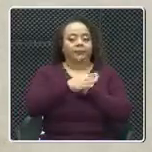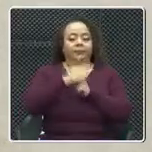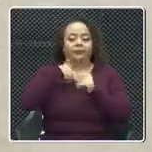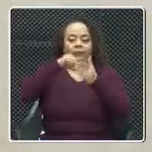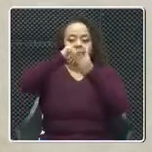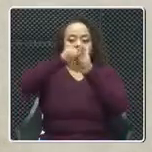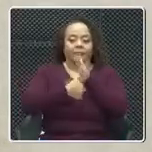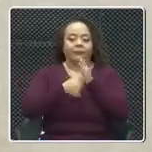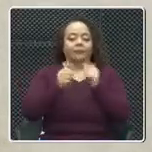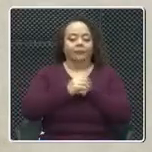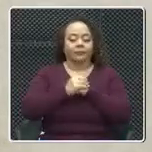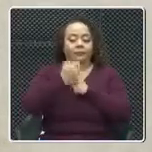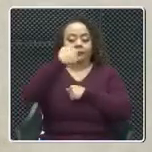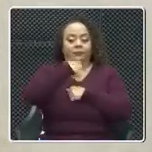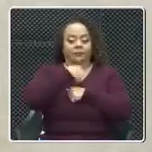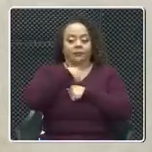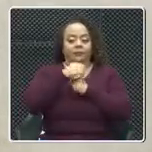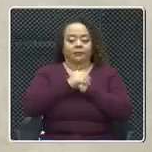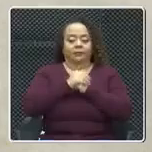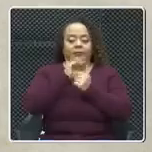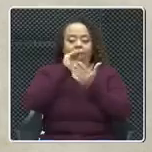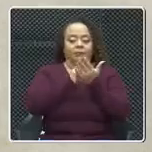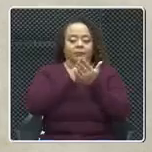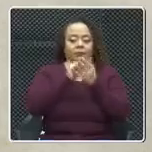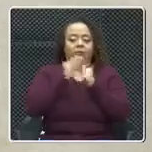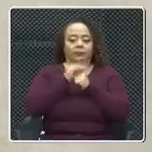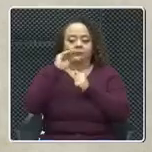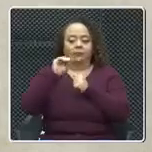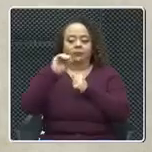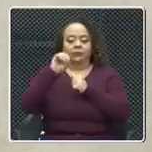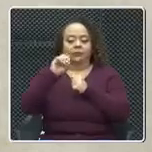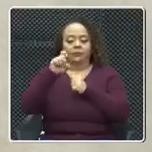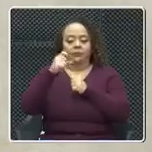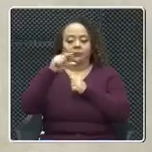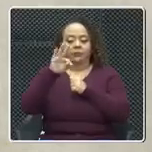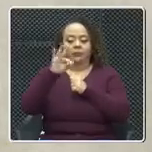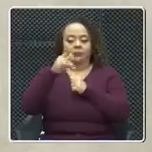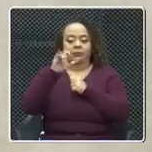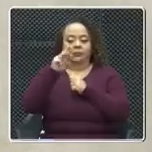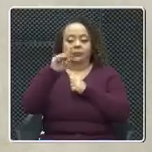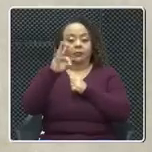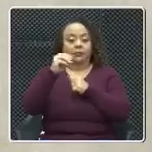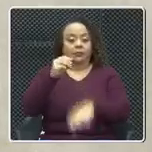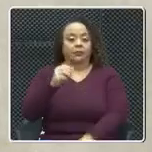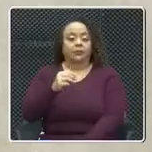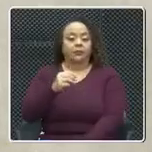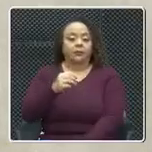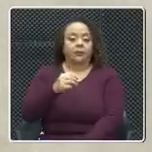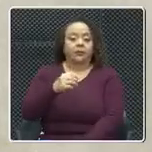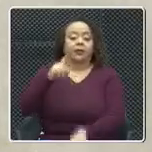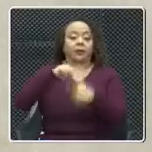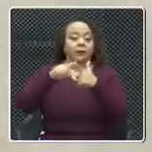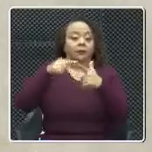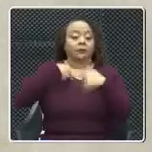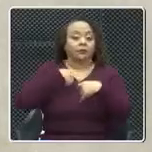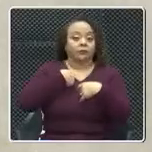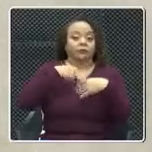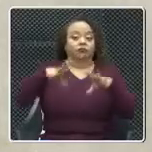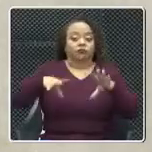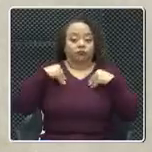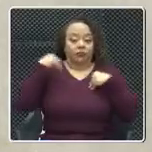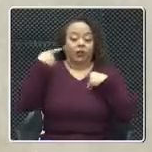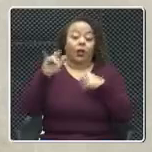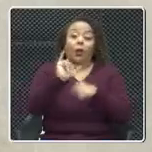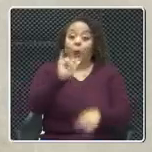muy enfática, que si yo pongo que hay hostigamiento laboral o hay sobrecarga laboral en un aviso de accidente, estoy reconociendo el riesgo como